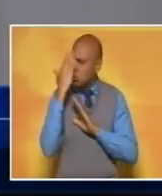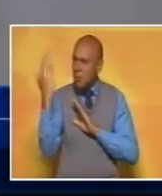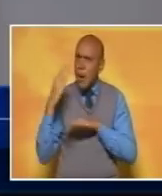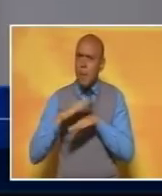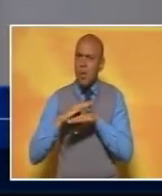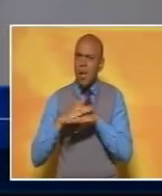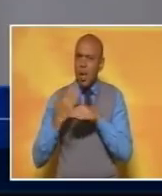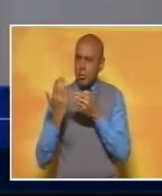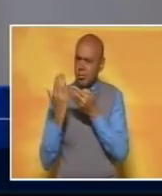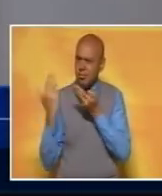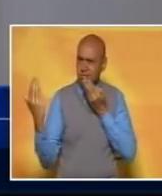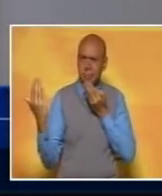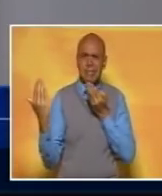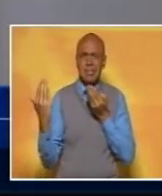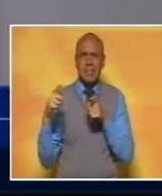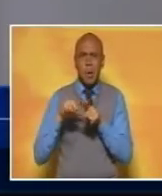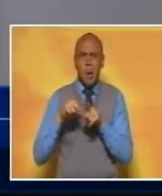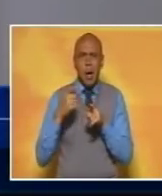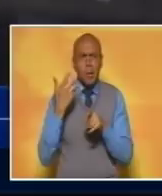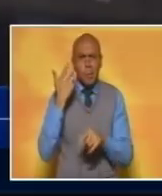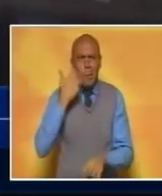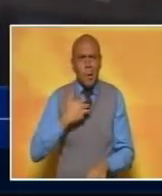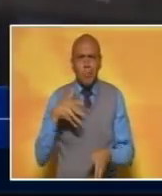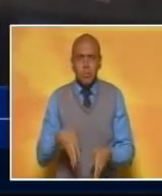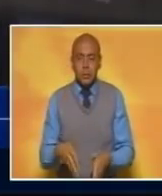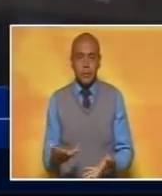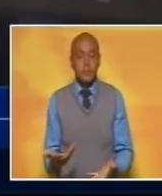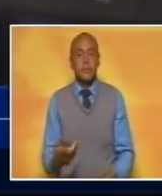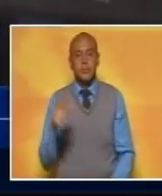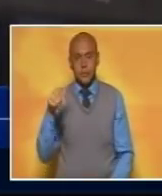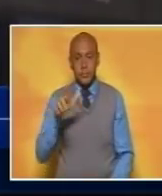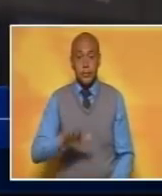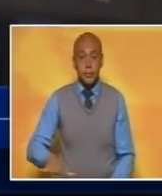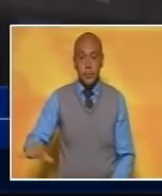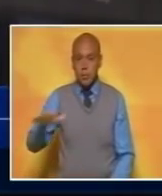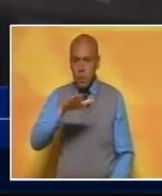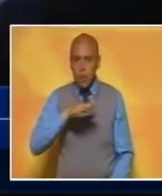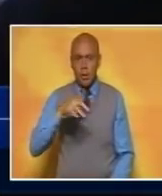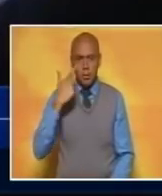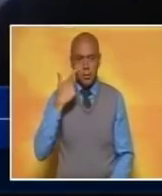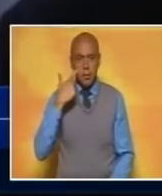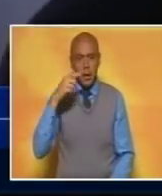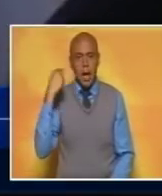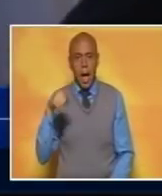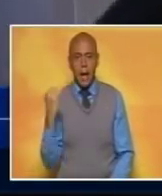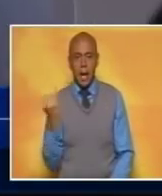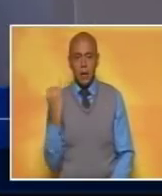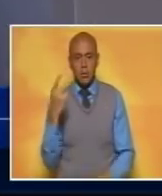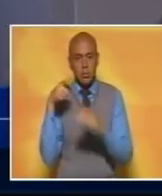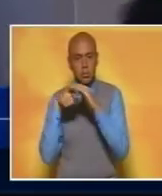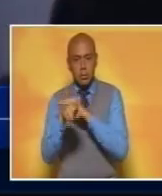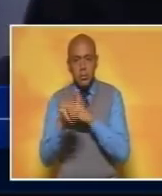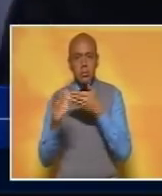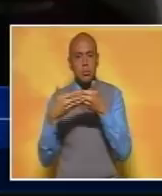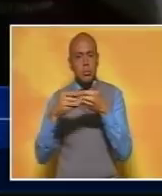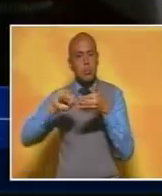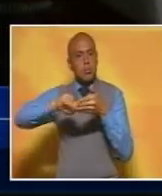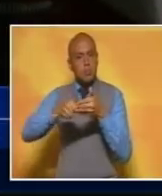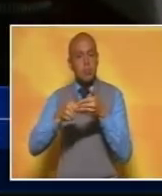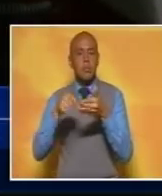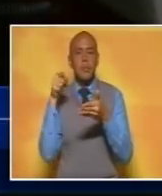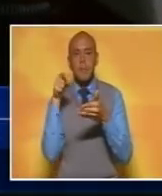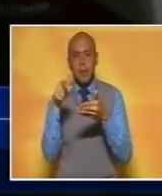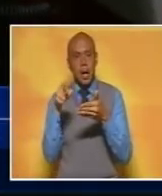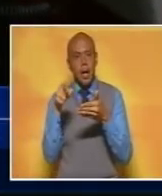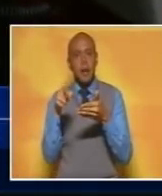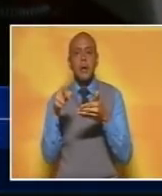frío. No todo aquí es de vanguardia. Los vapores de ropa en las habitaciones o las cerraduras de equipaje son decididamente